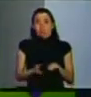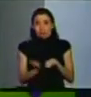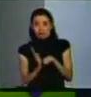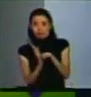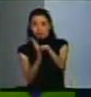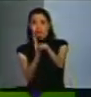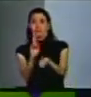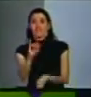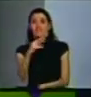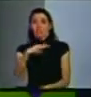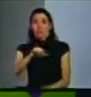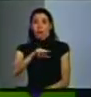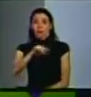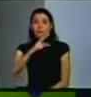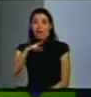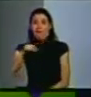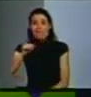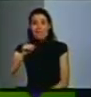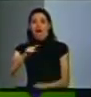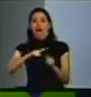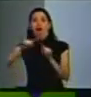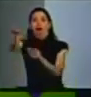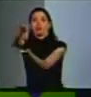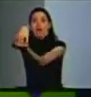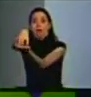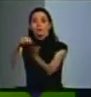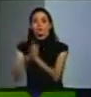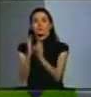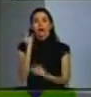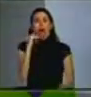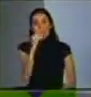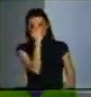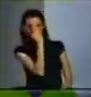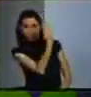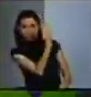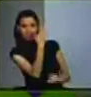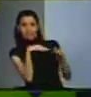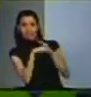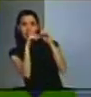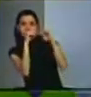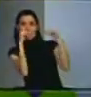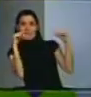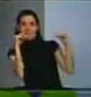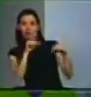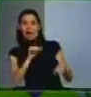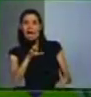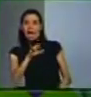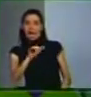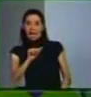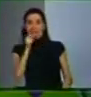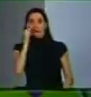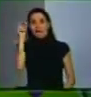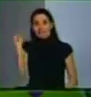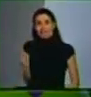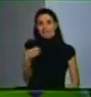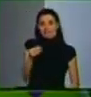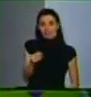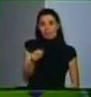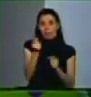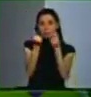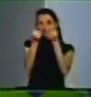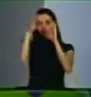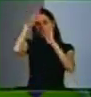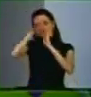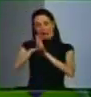Siguiendo por Vicuña Maquena, pero cambiando de comuna, en San Joaquín, frente al metro Rodrigo de Araya, Rafael Muñoz asegura rebajar